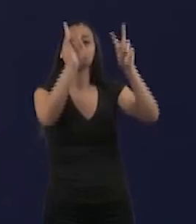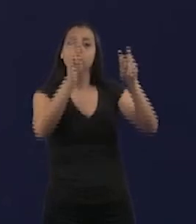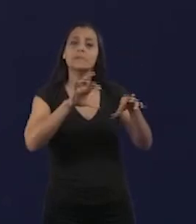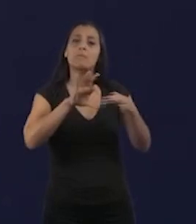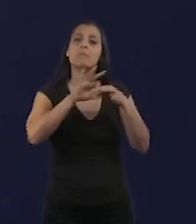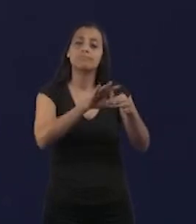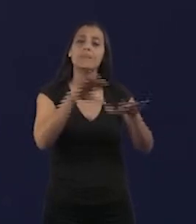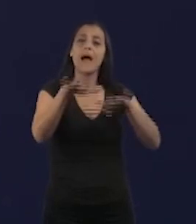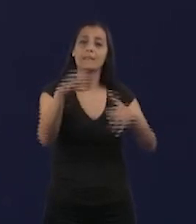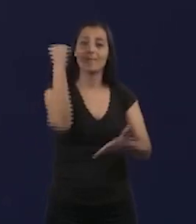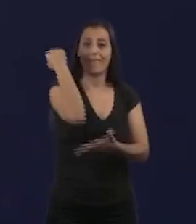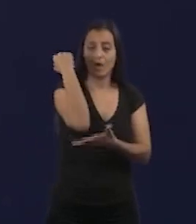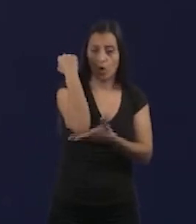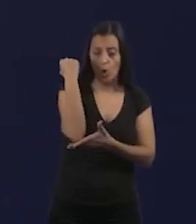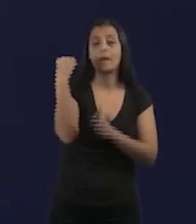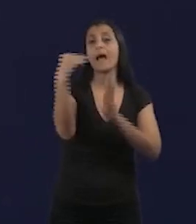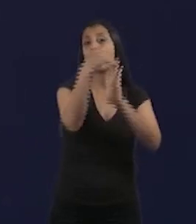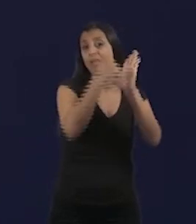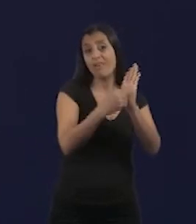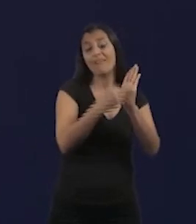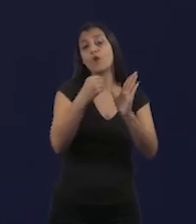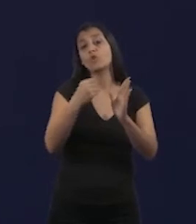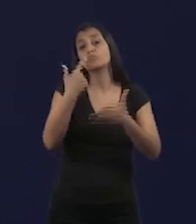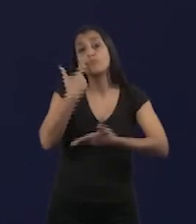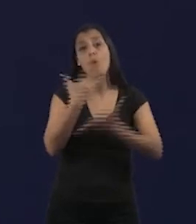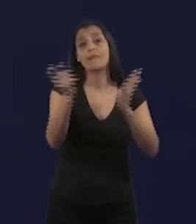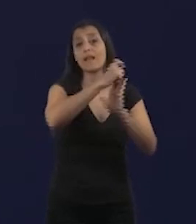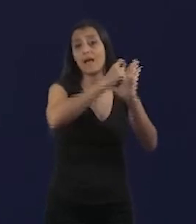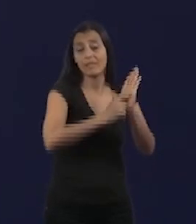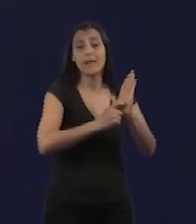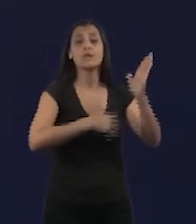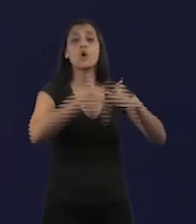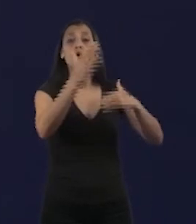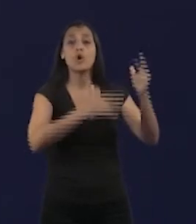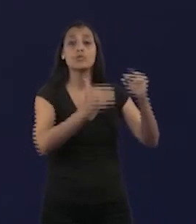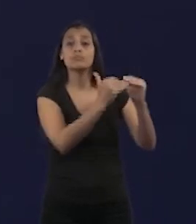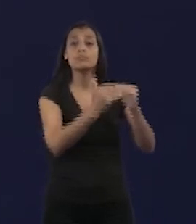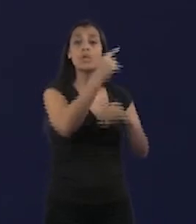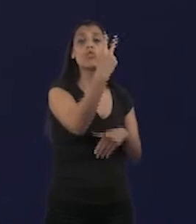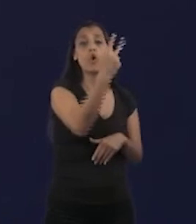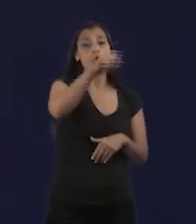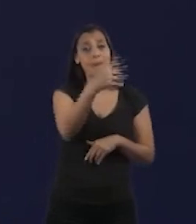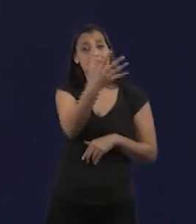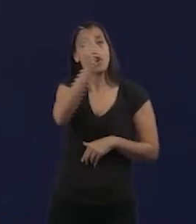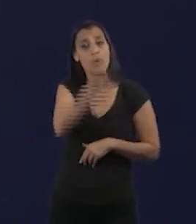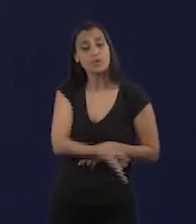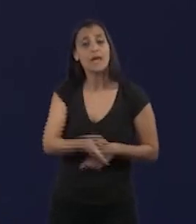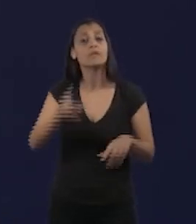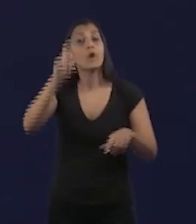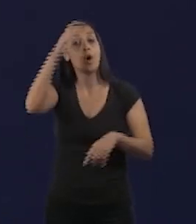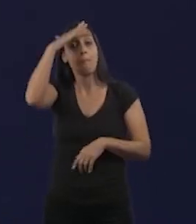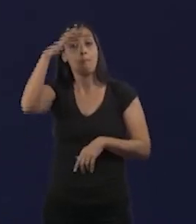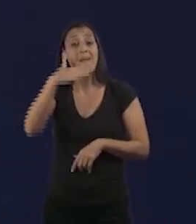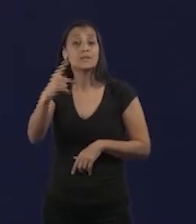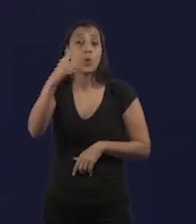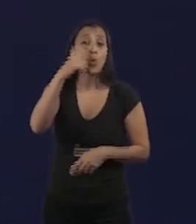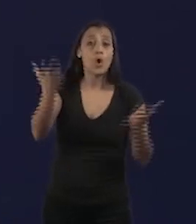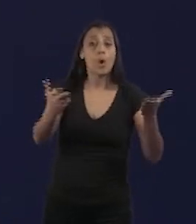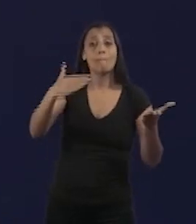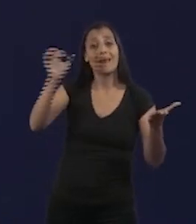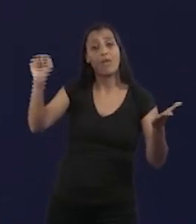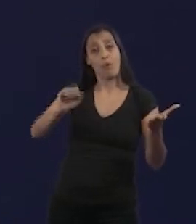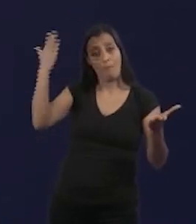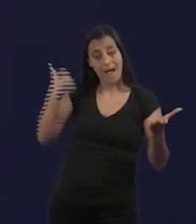actividad económica datos que se conocieron por el indec la construcción creció el 2,5 por junio respecto a mayo la